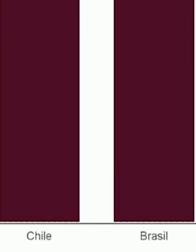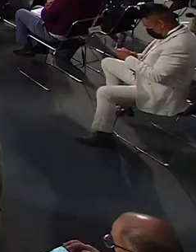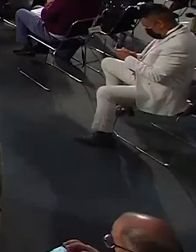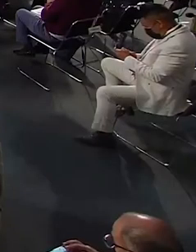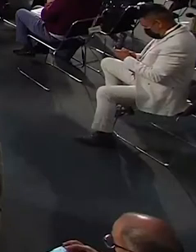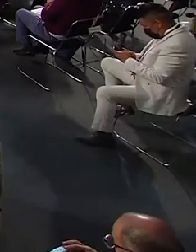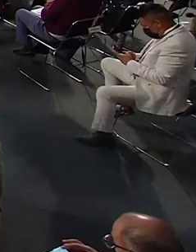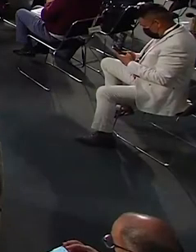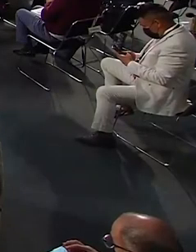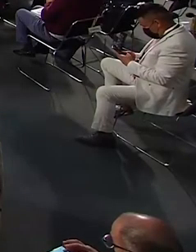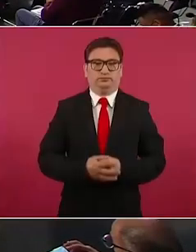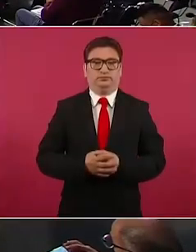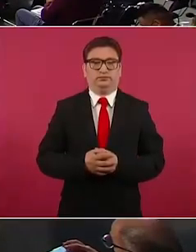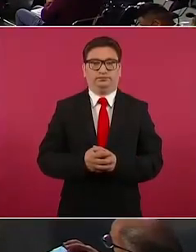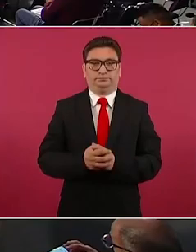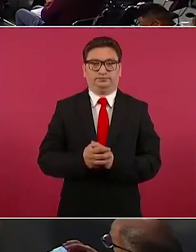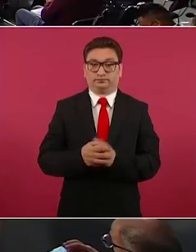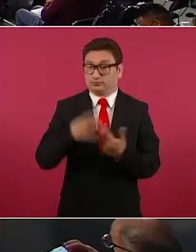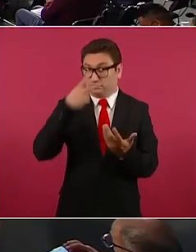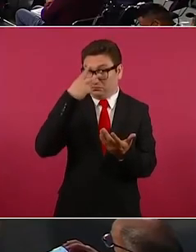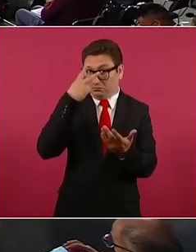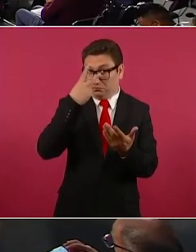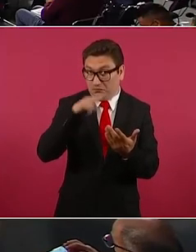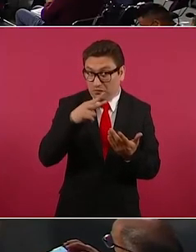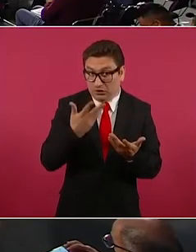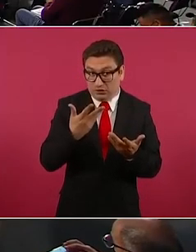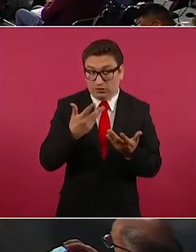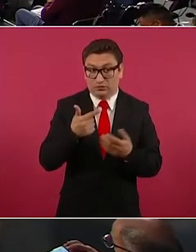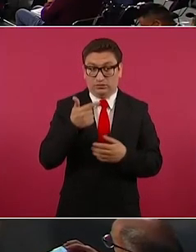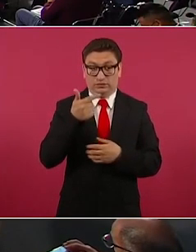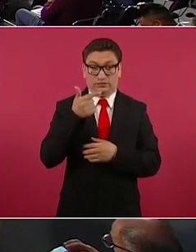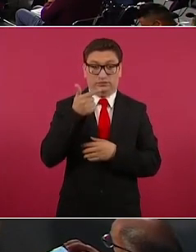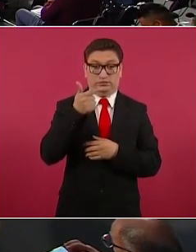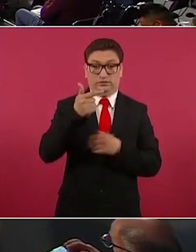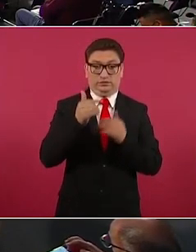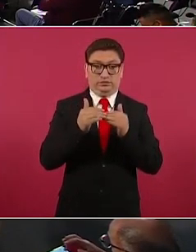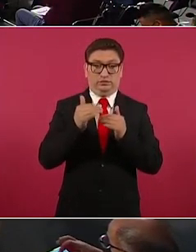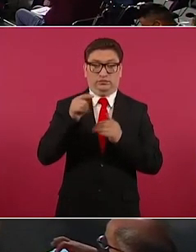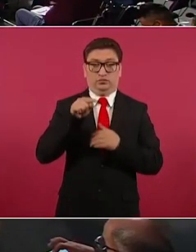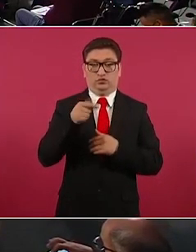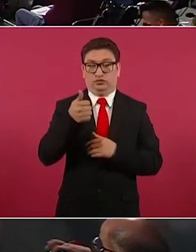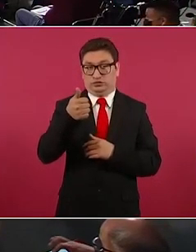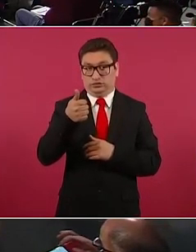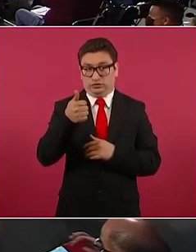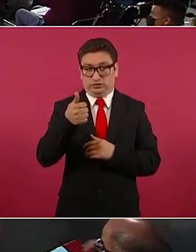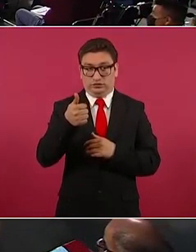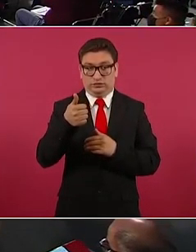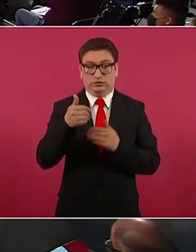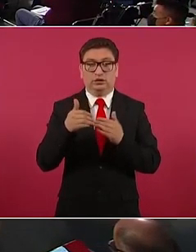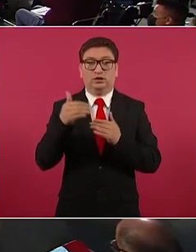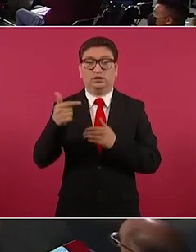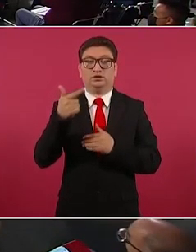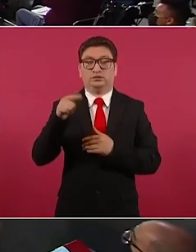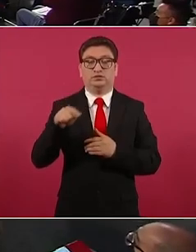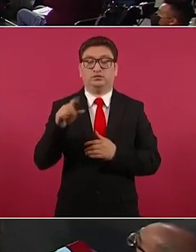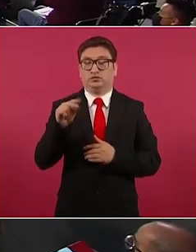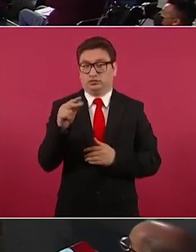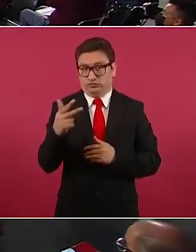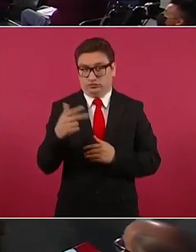Alemania y México. Y México sube de 7.6 a 188.